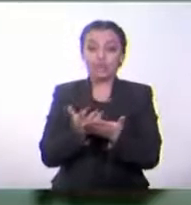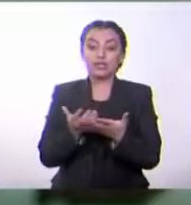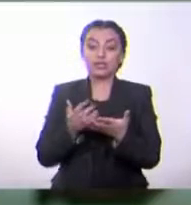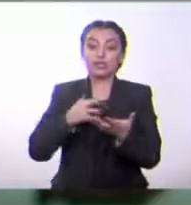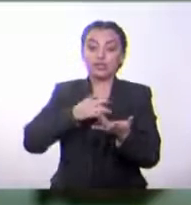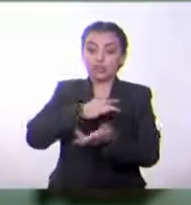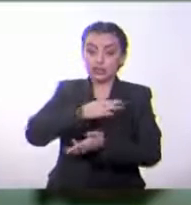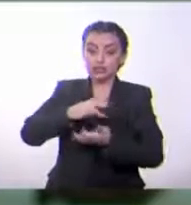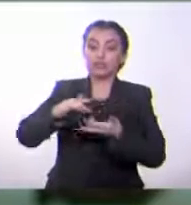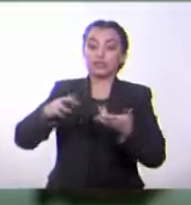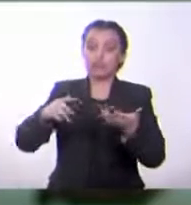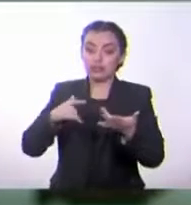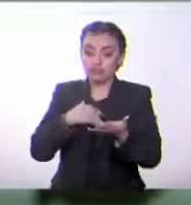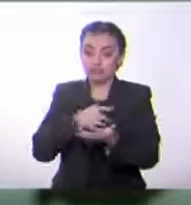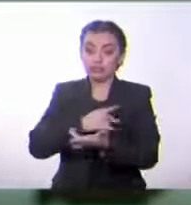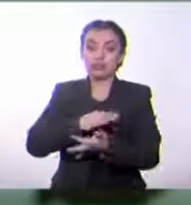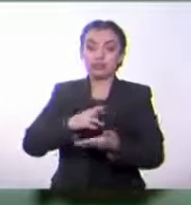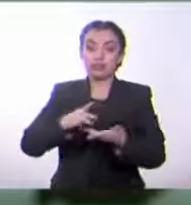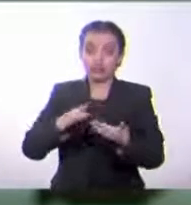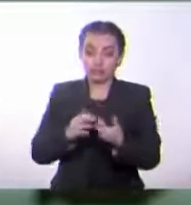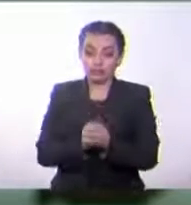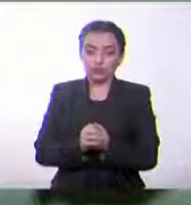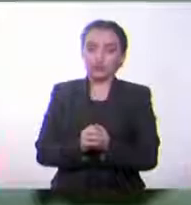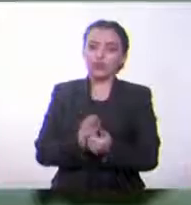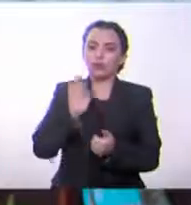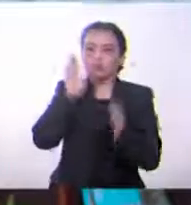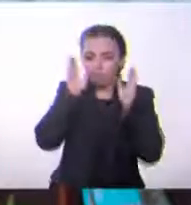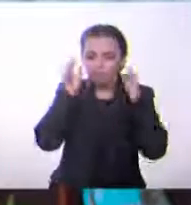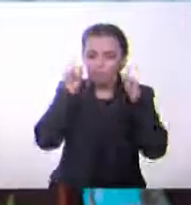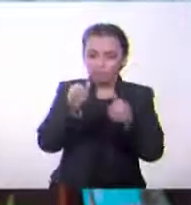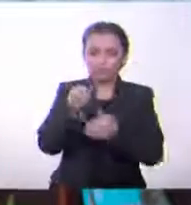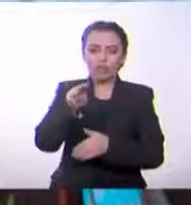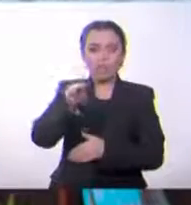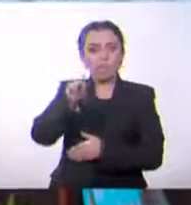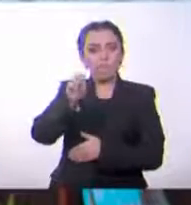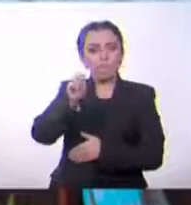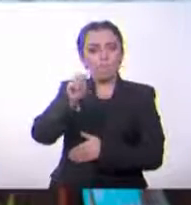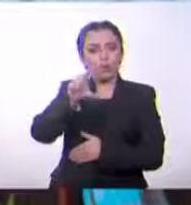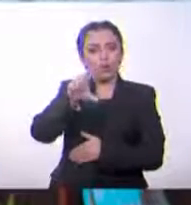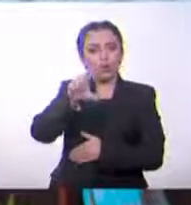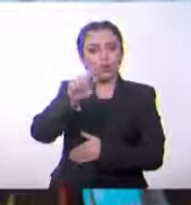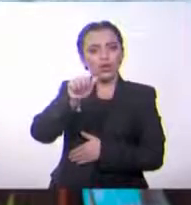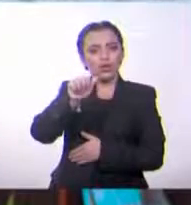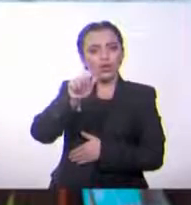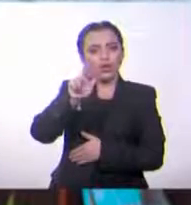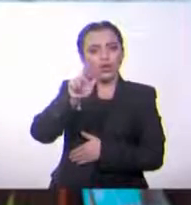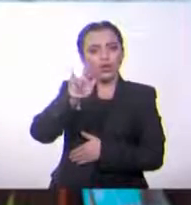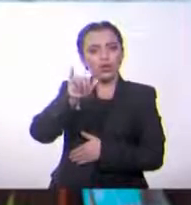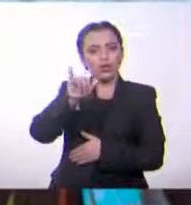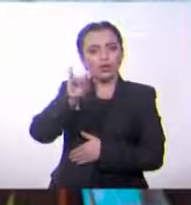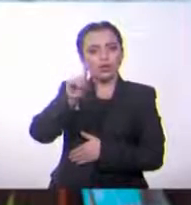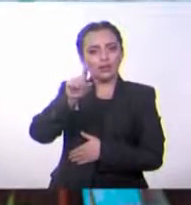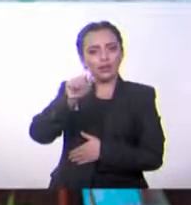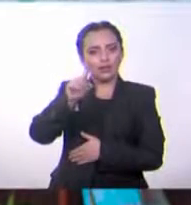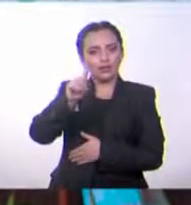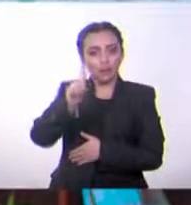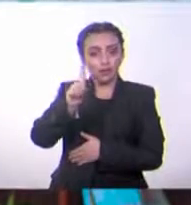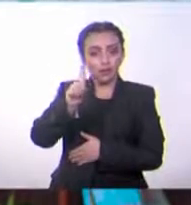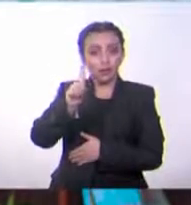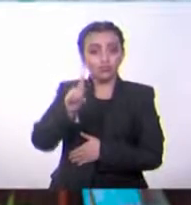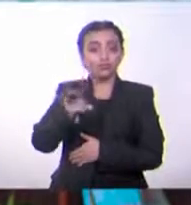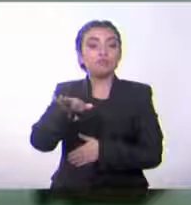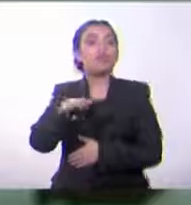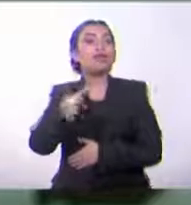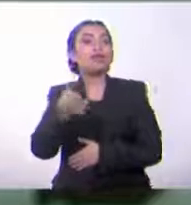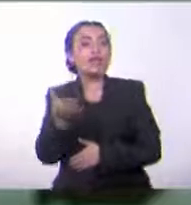cuales estudiamos la molaridad, que es los moles de soluto en un litro de disolución.